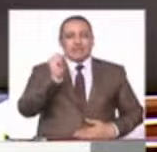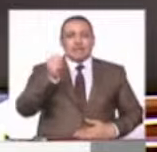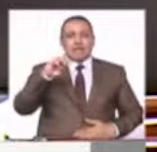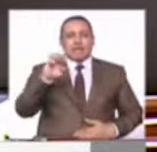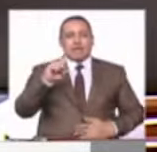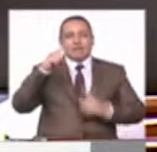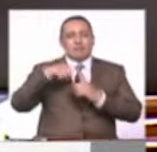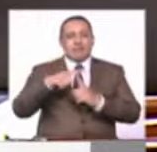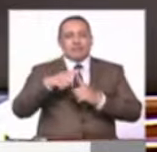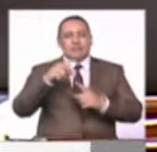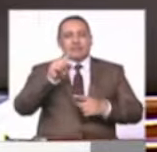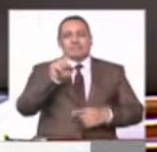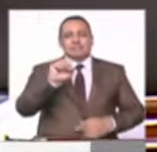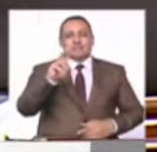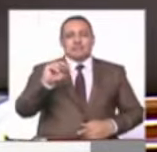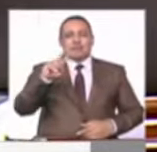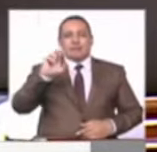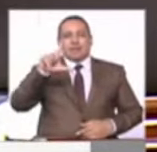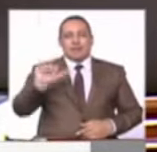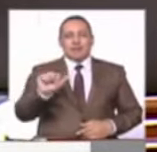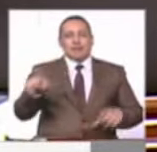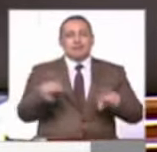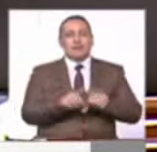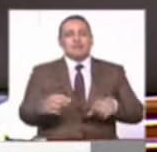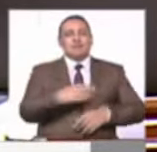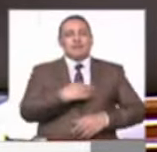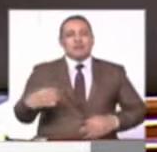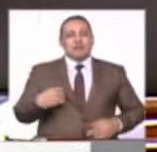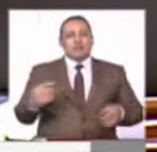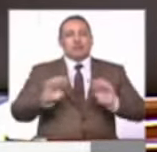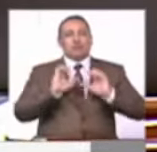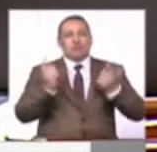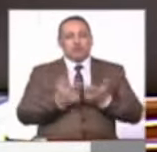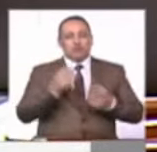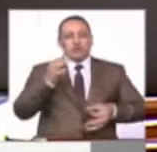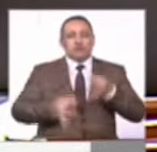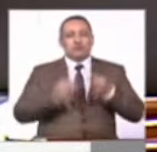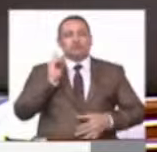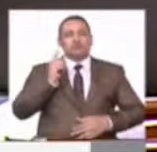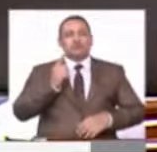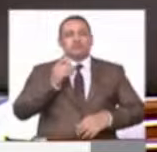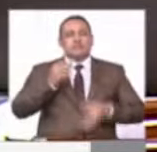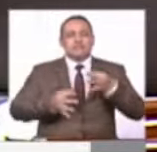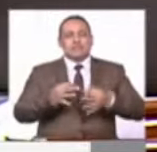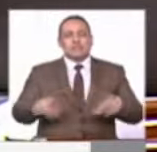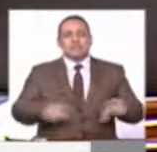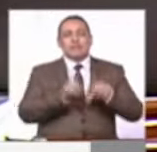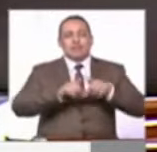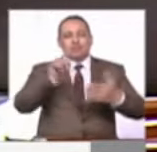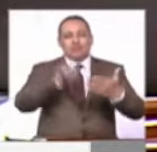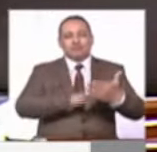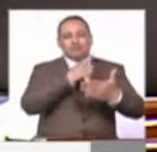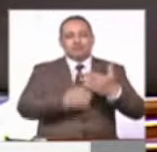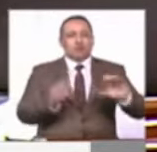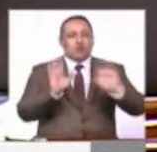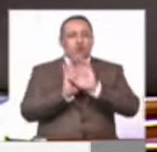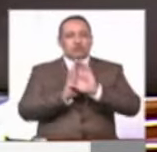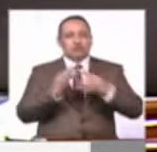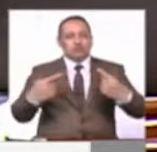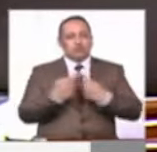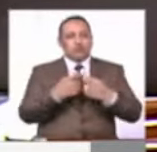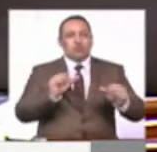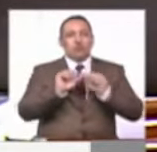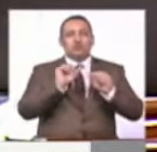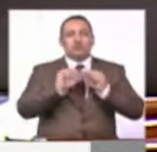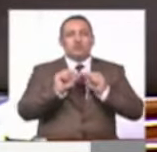vilia Zavala Valladares miembro de la junta Nacional de Justicia por infracción constitucional de los